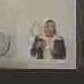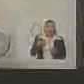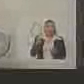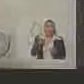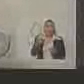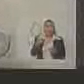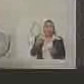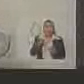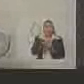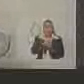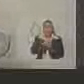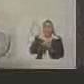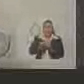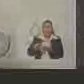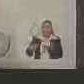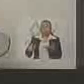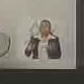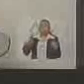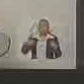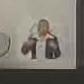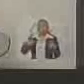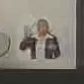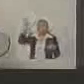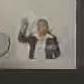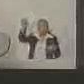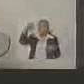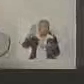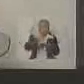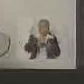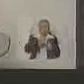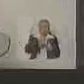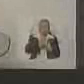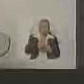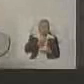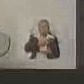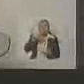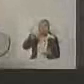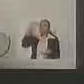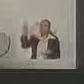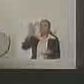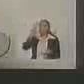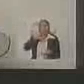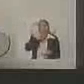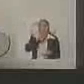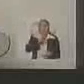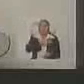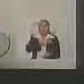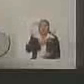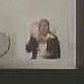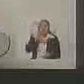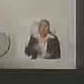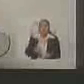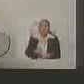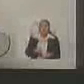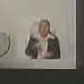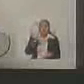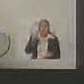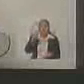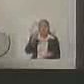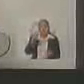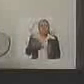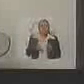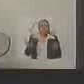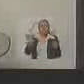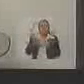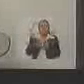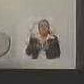Y por parte de los ciudadanos, es la participación. Que puedan denunciar sin miedo. Es por eso que es muy importante